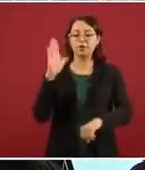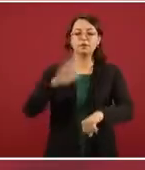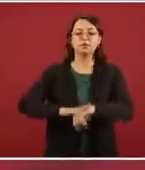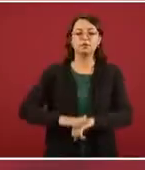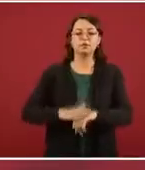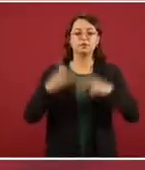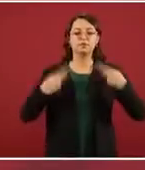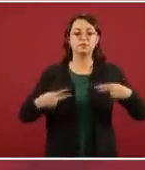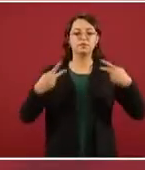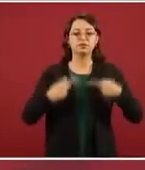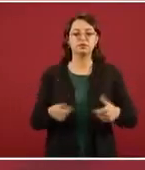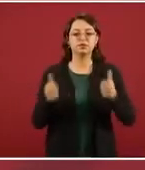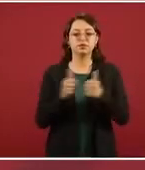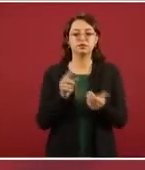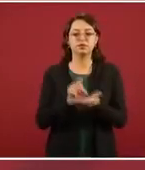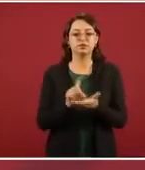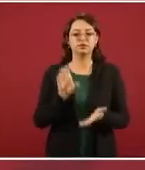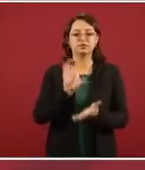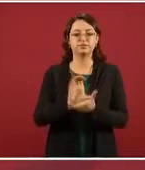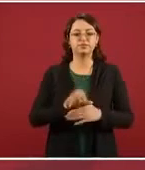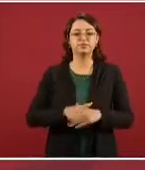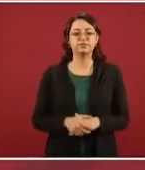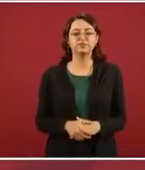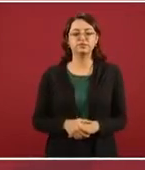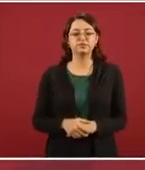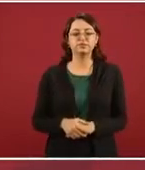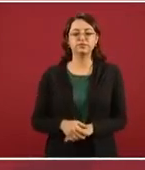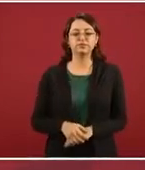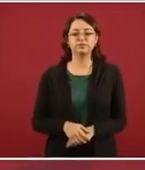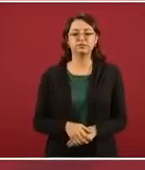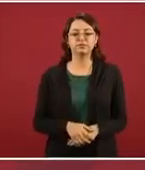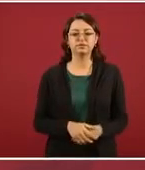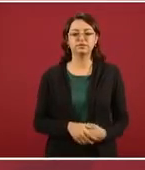las personas con discapacidad, se